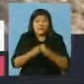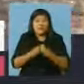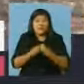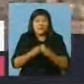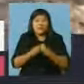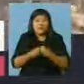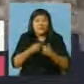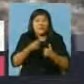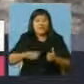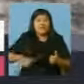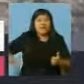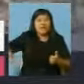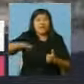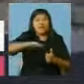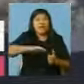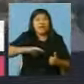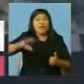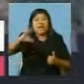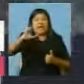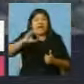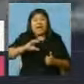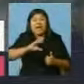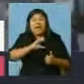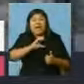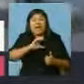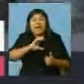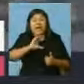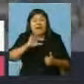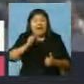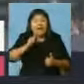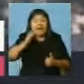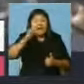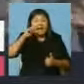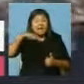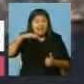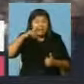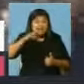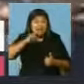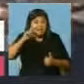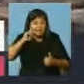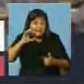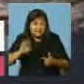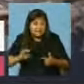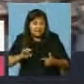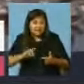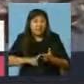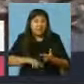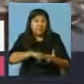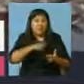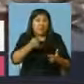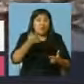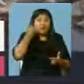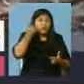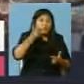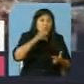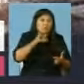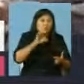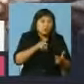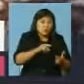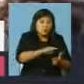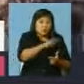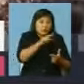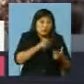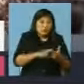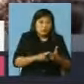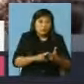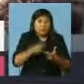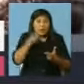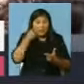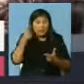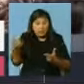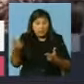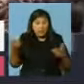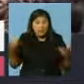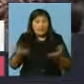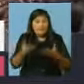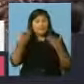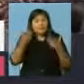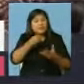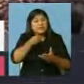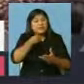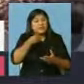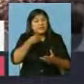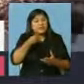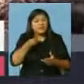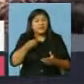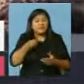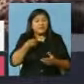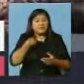incendio. Uno de los incendios, el otro de la zona de Yuto. Ese es el tramo de donde tenemos los focos de incendio.